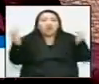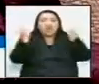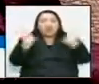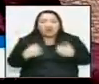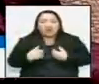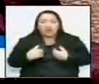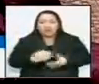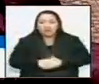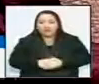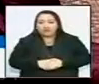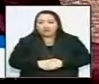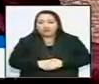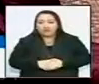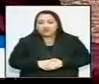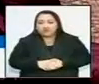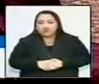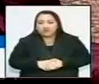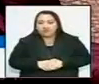integridad,